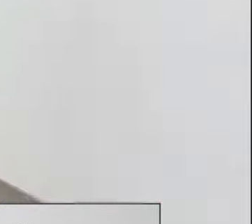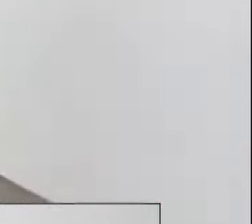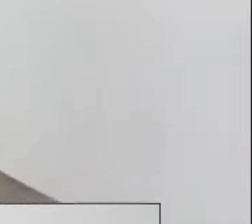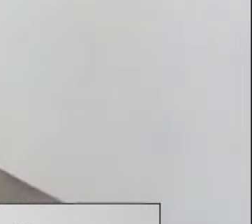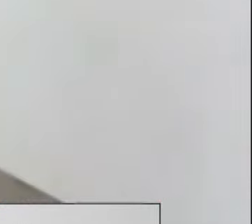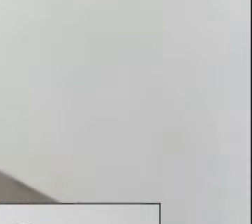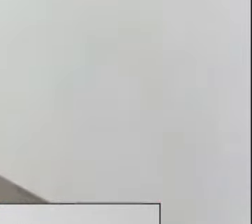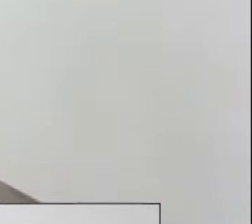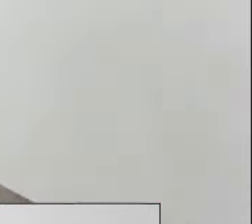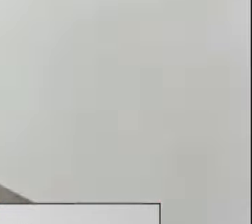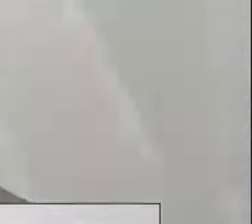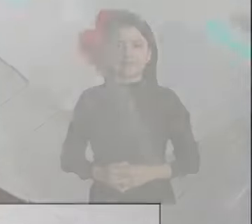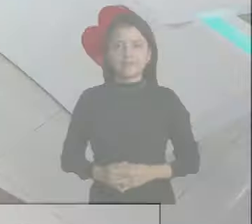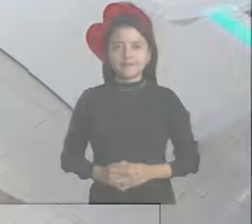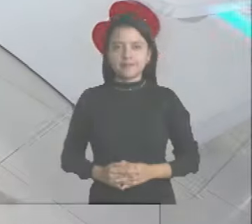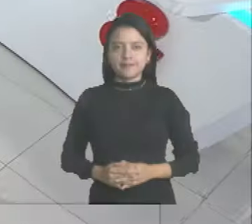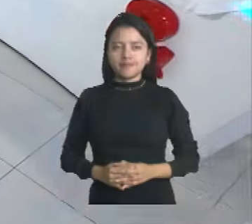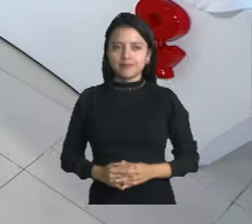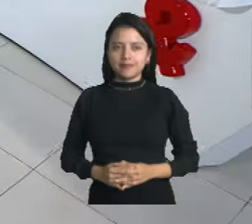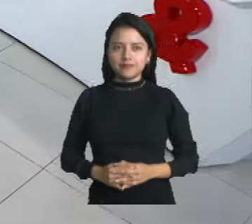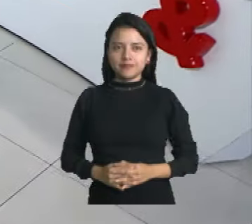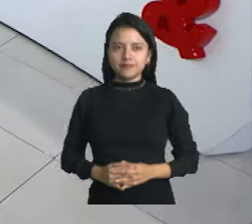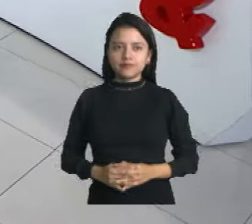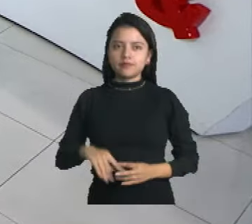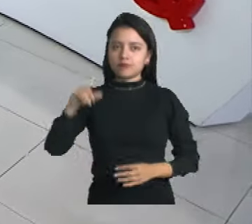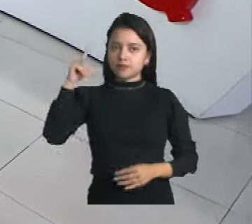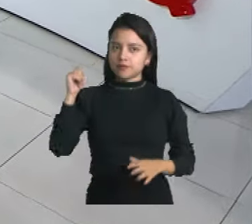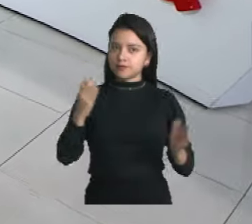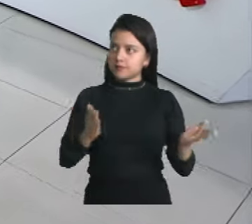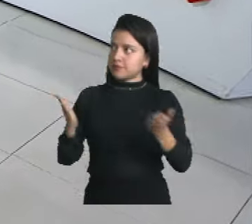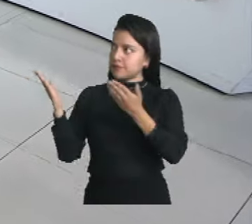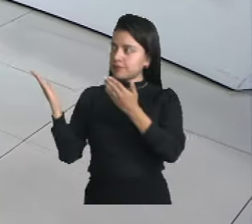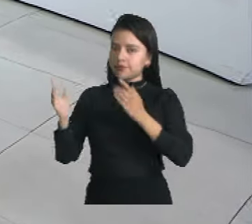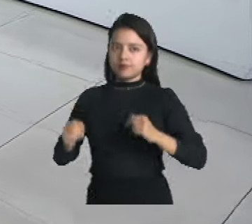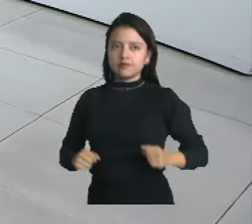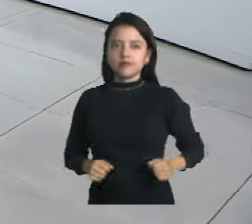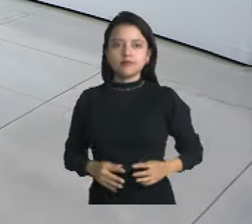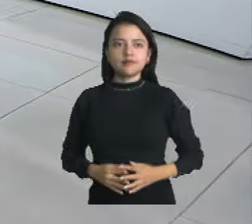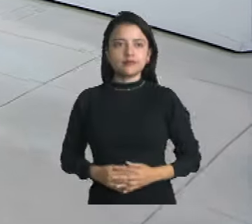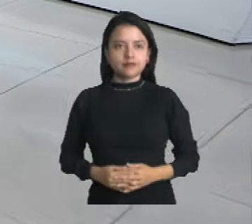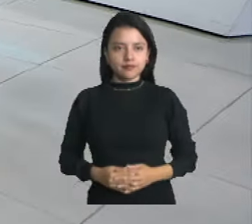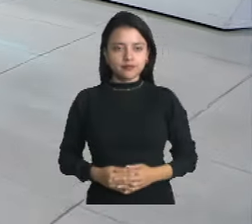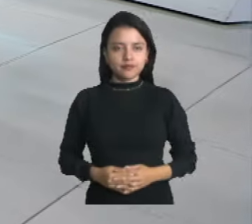por abusar de su primo de 11 años. Con Luisa Tobo.